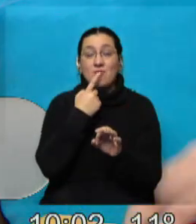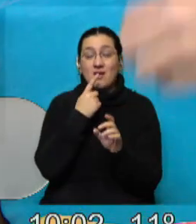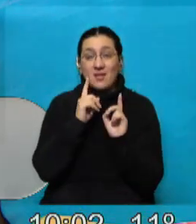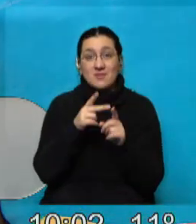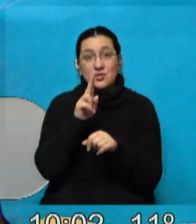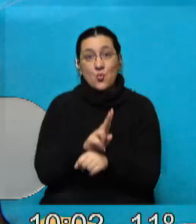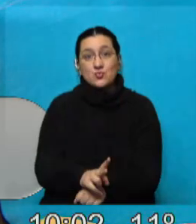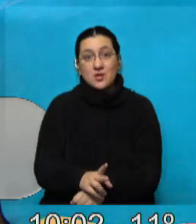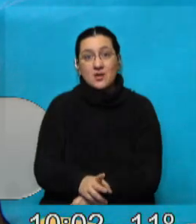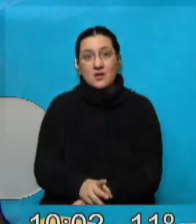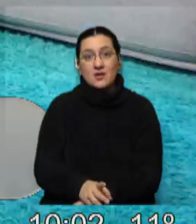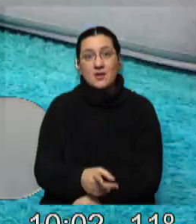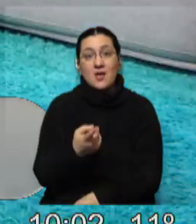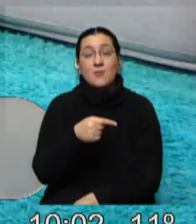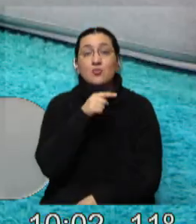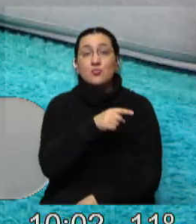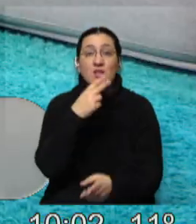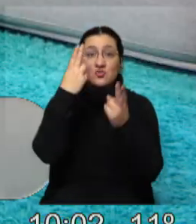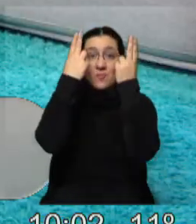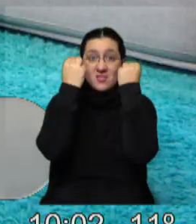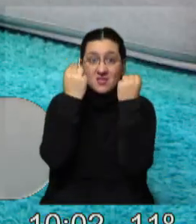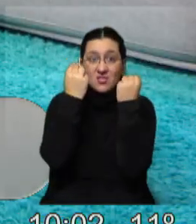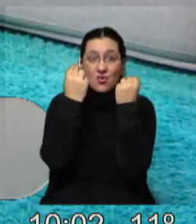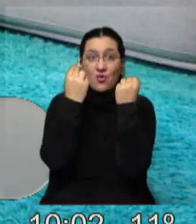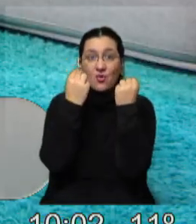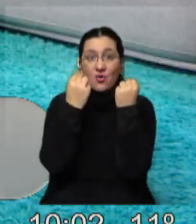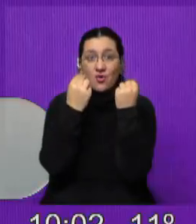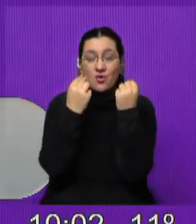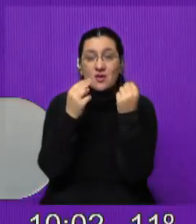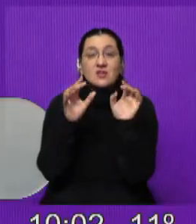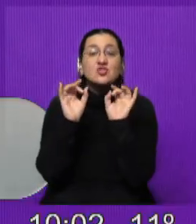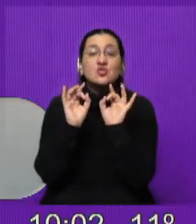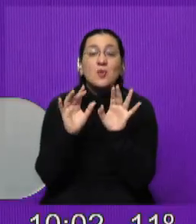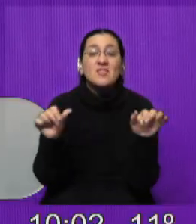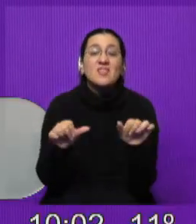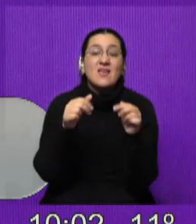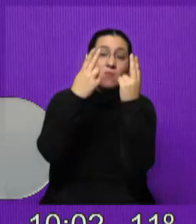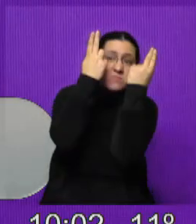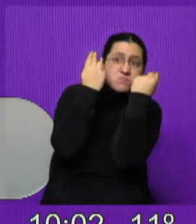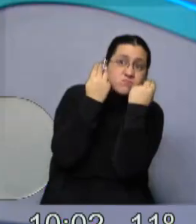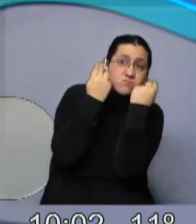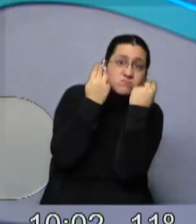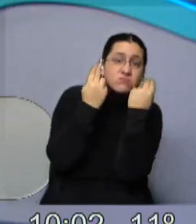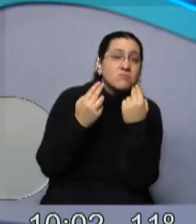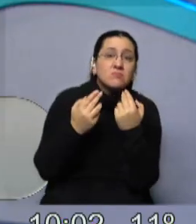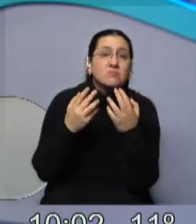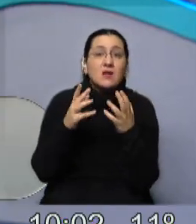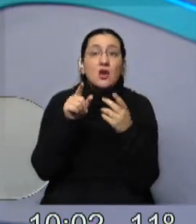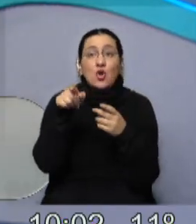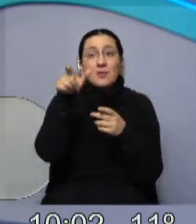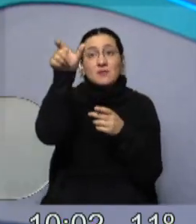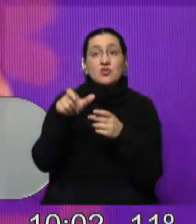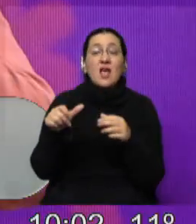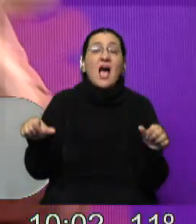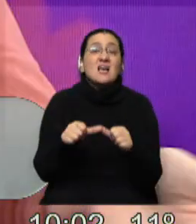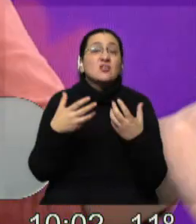No, porque vos estás pero sometido, que, claro. Es que lo que el otro quiere. Es entonces otro, eso... El otro te quiere tapar la boca, te tapa la boca, te quiere atarte ata. No, tenés